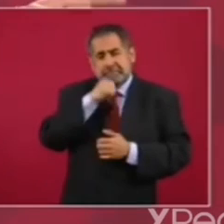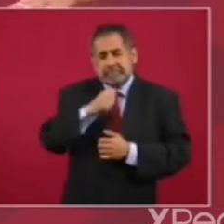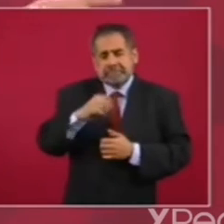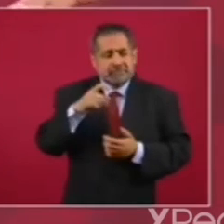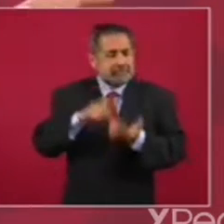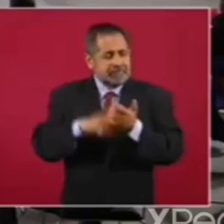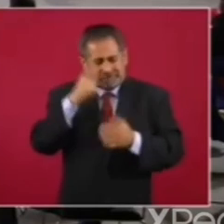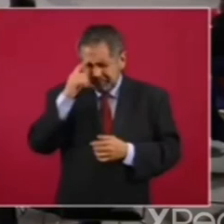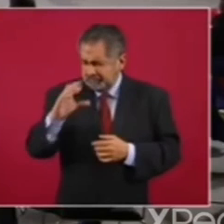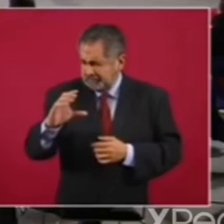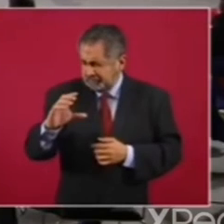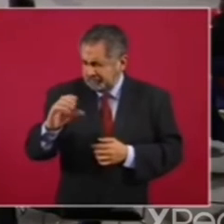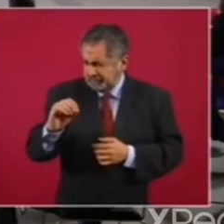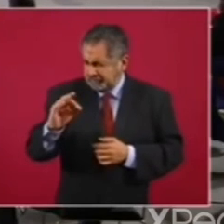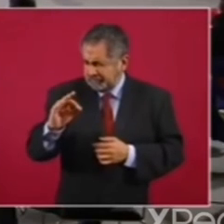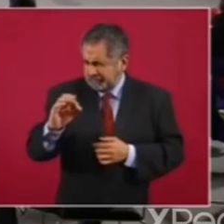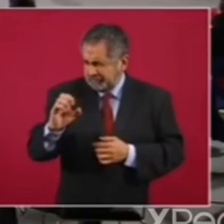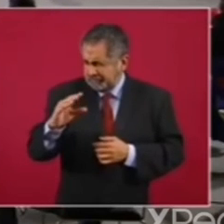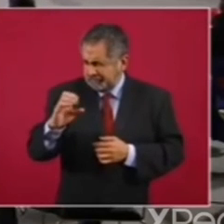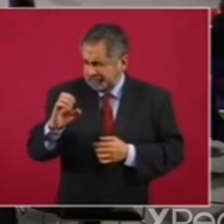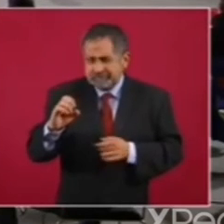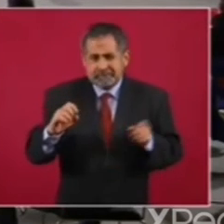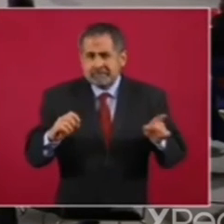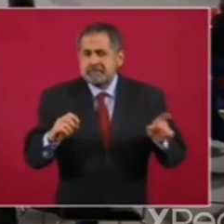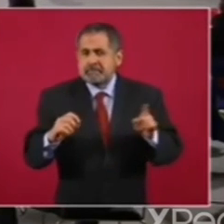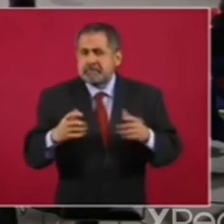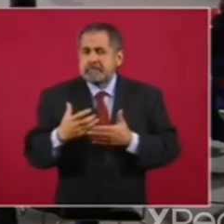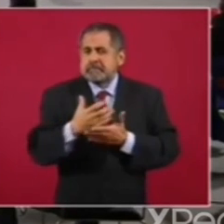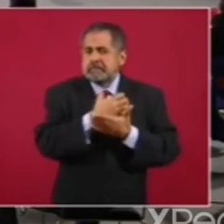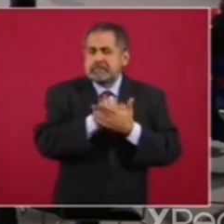la COFEFE, ¿cómo se llama? COFECE.